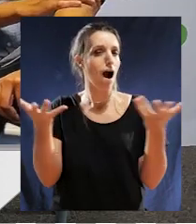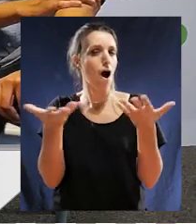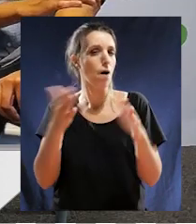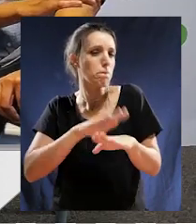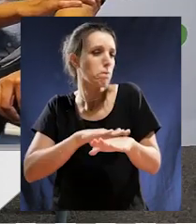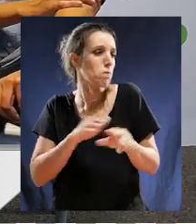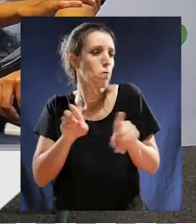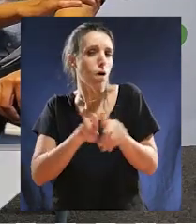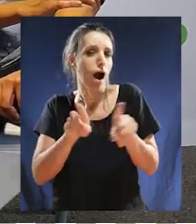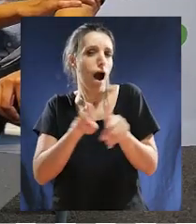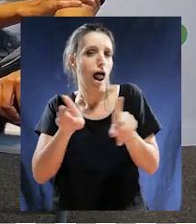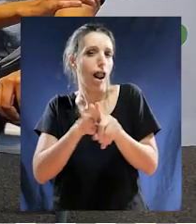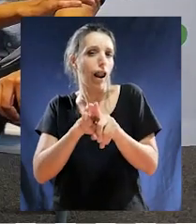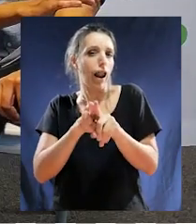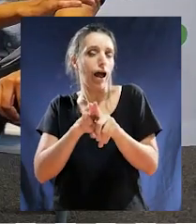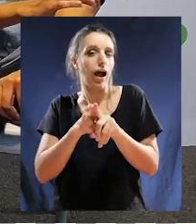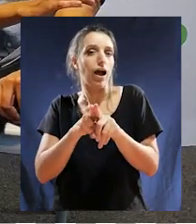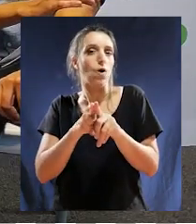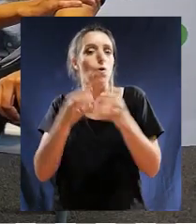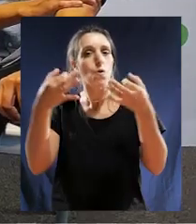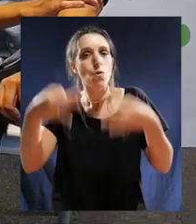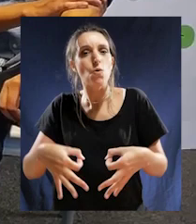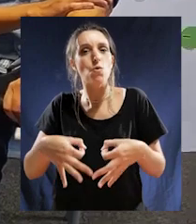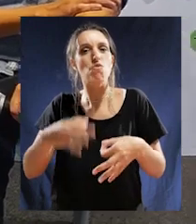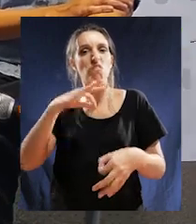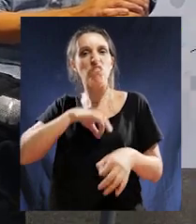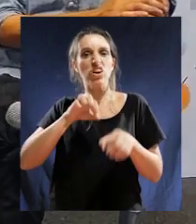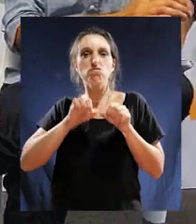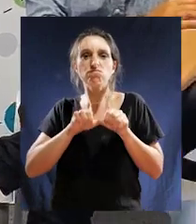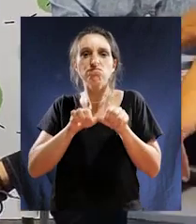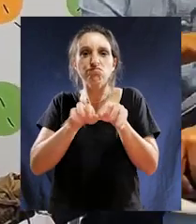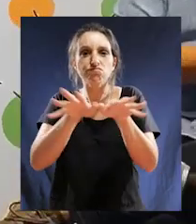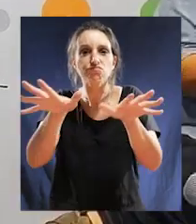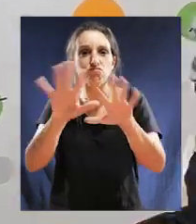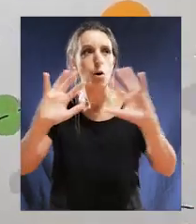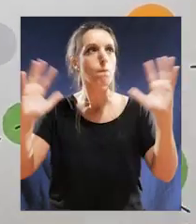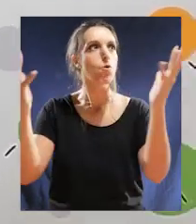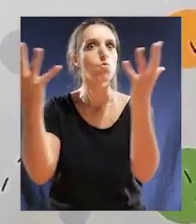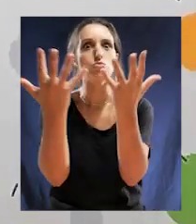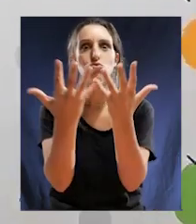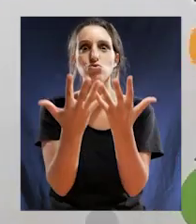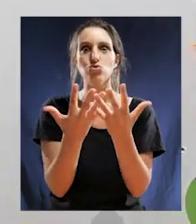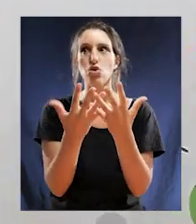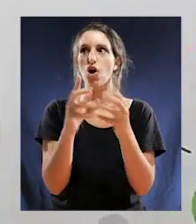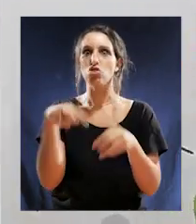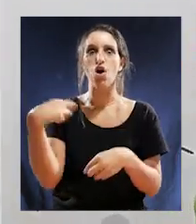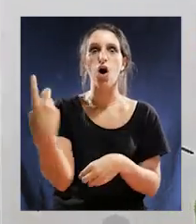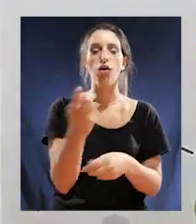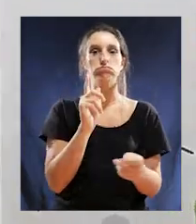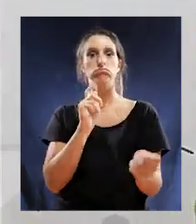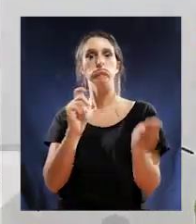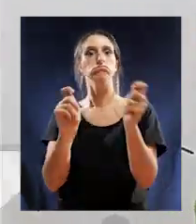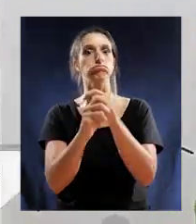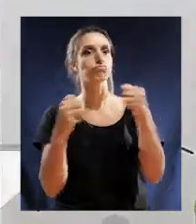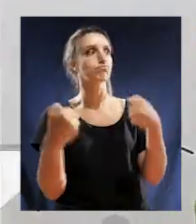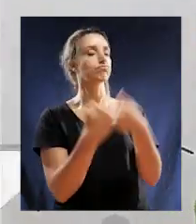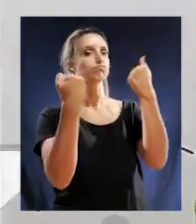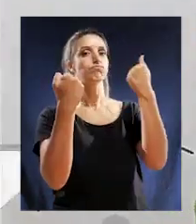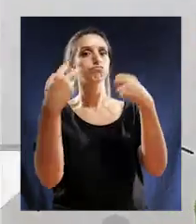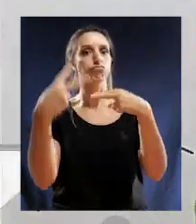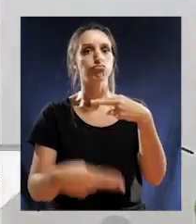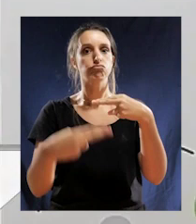esta la pandemia que estamos viviendo nos ha supuesto de golpe ese cambio abrupto